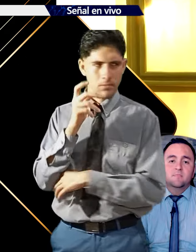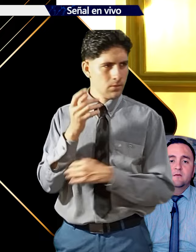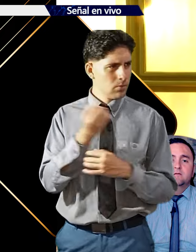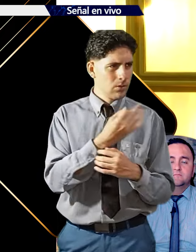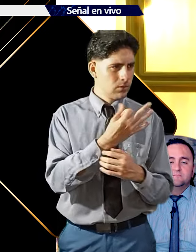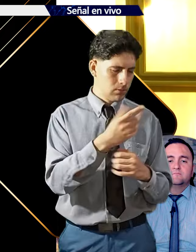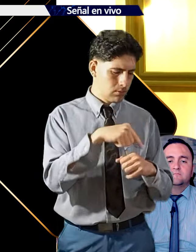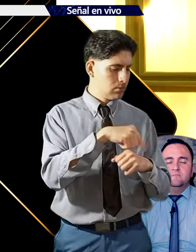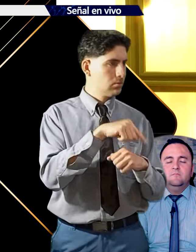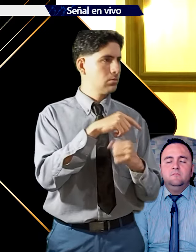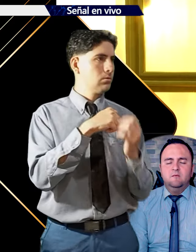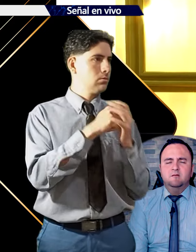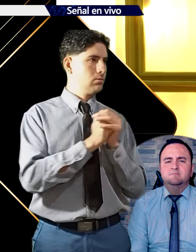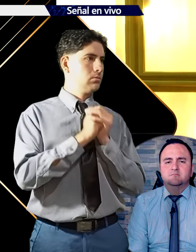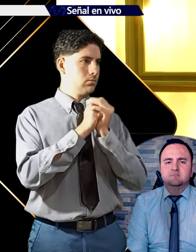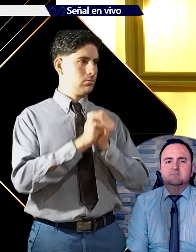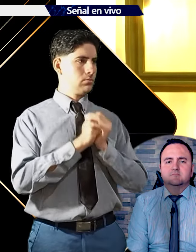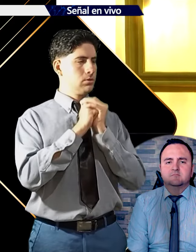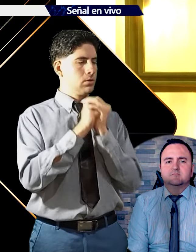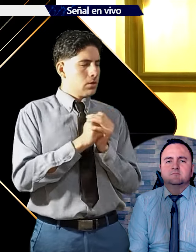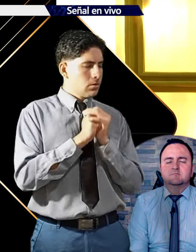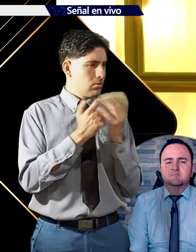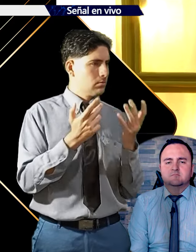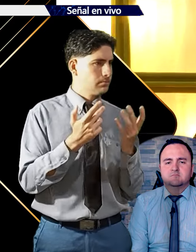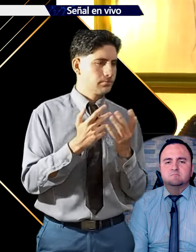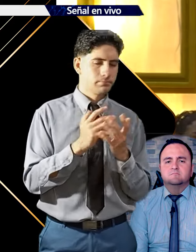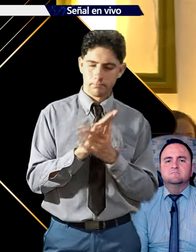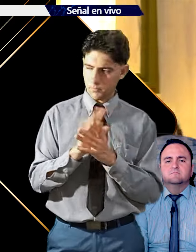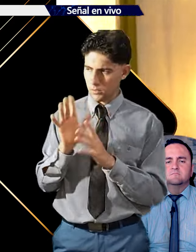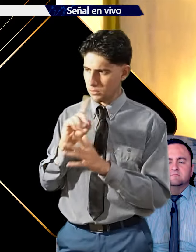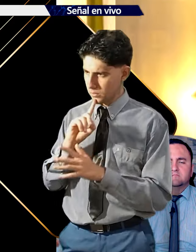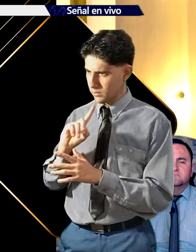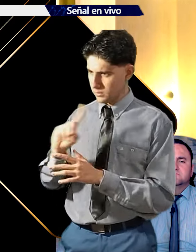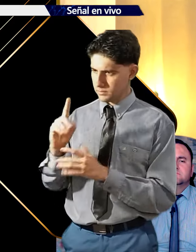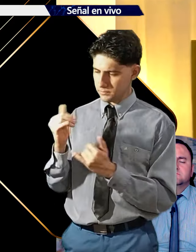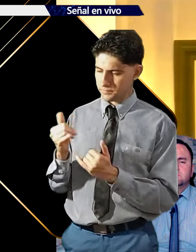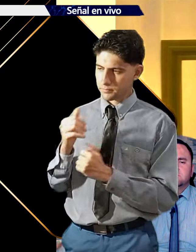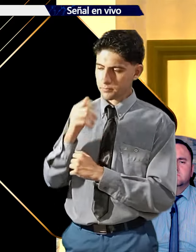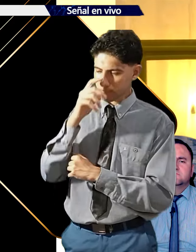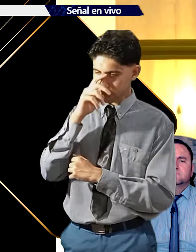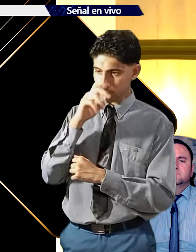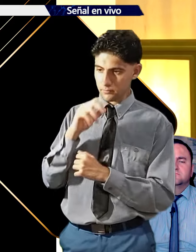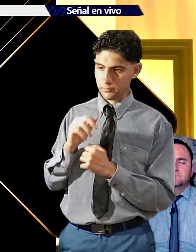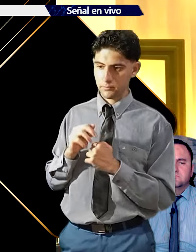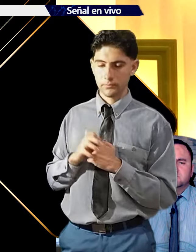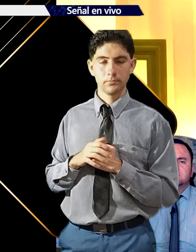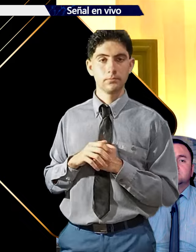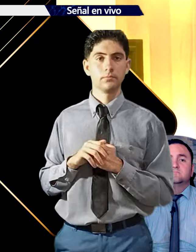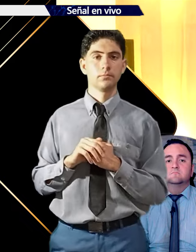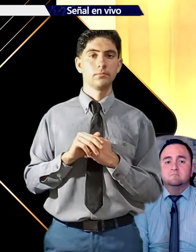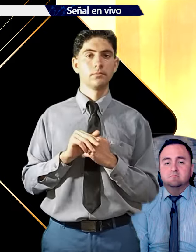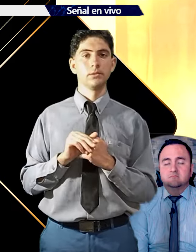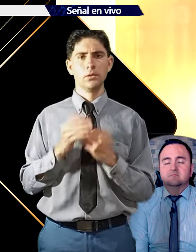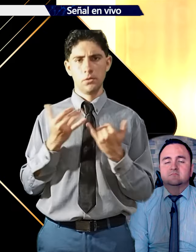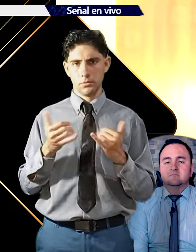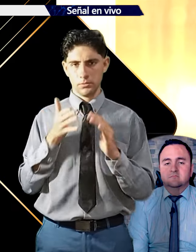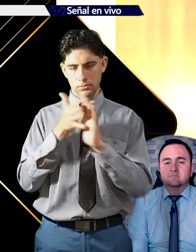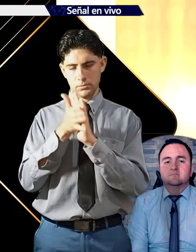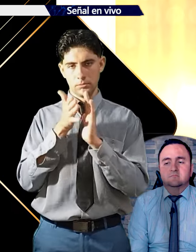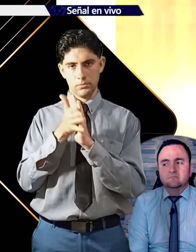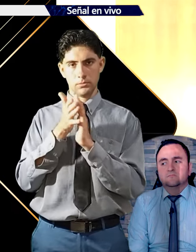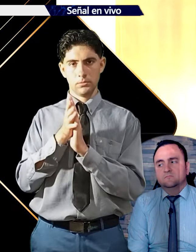voy a contar. Porque usted algún día que va a salir a servir al Señor, tenga esto en su corazón. Quizás yo no lo comenté en ese momento, pero hoy en día